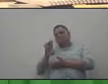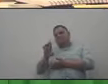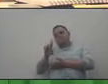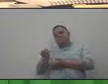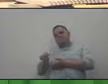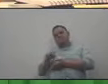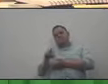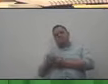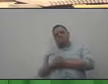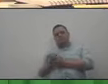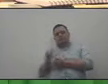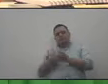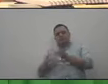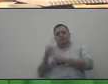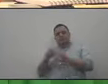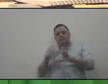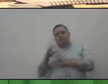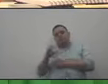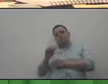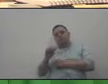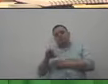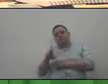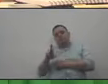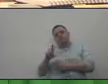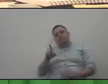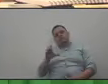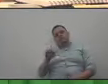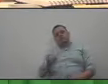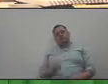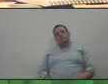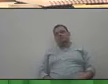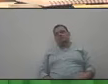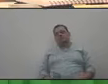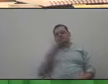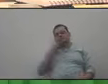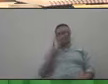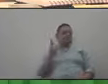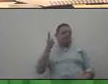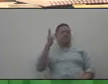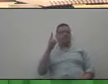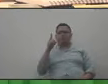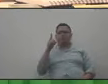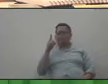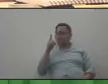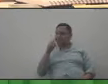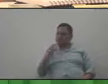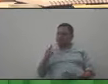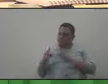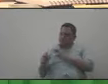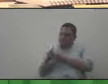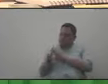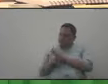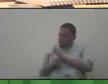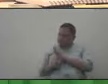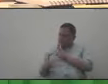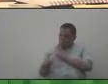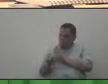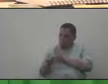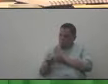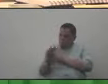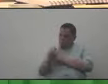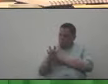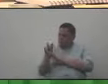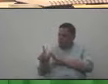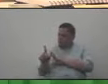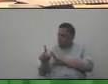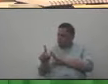EPS de Casanare Capresoca. Únicamente y por única vez según lo que establecía el artículo 41